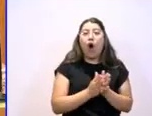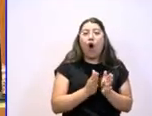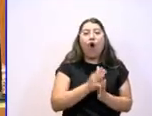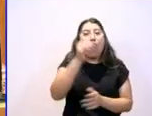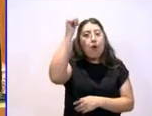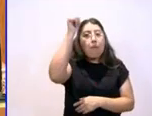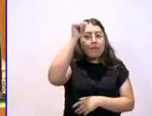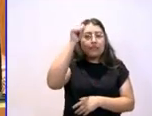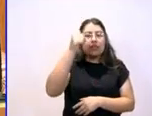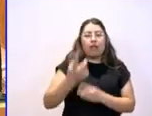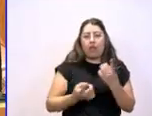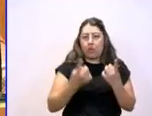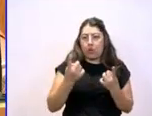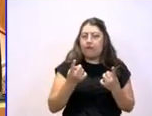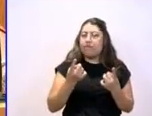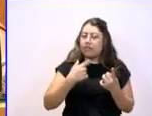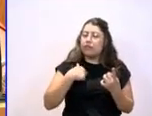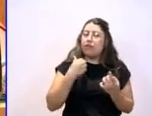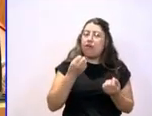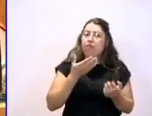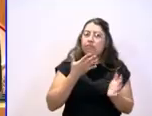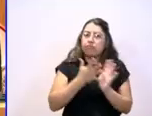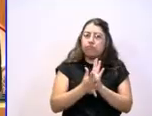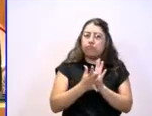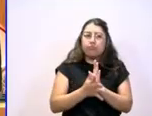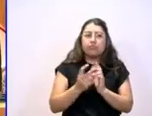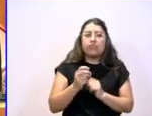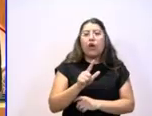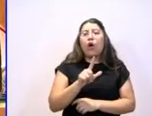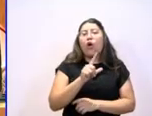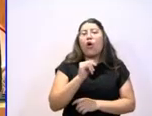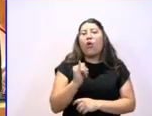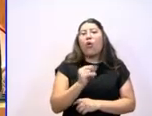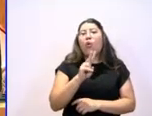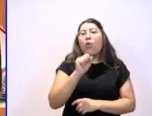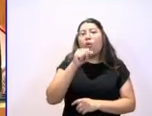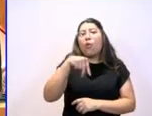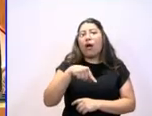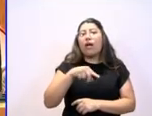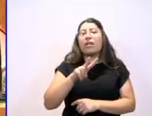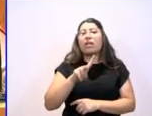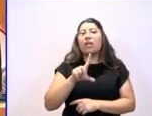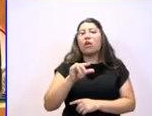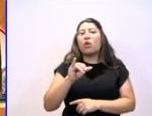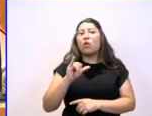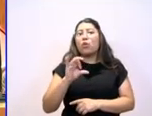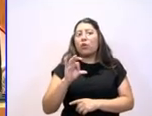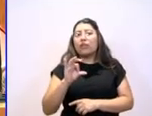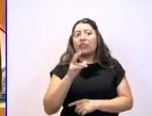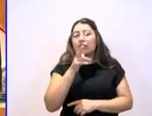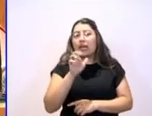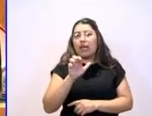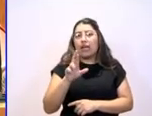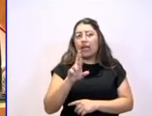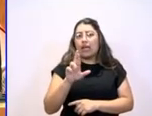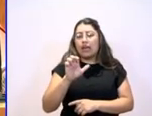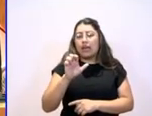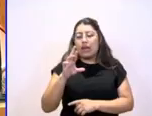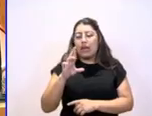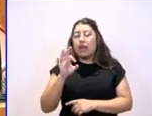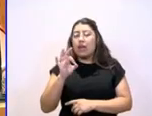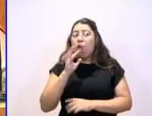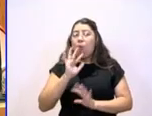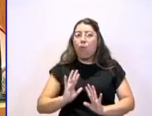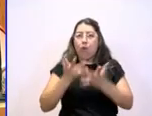hablar en muchas ocasiones de él, a Juan Luis Herrero, que protagonizó una huelga de hambre muy